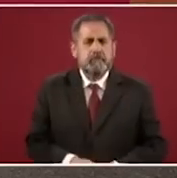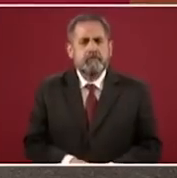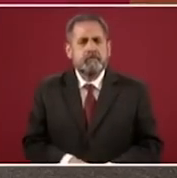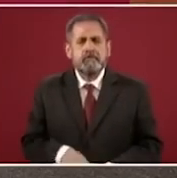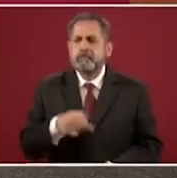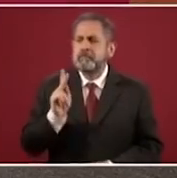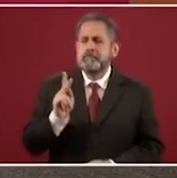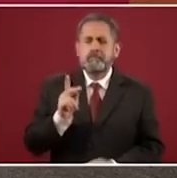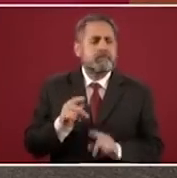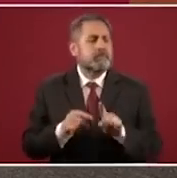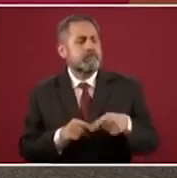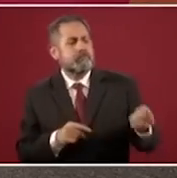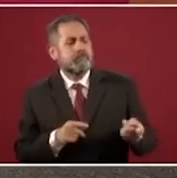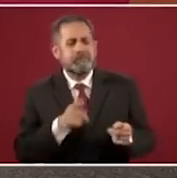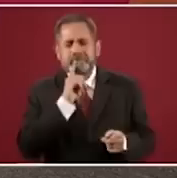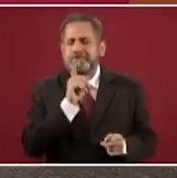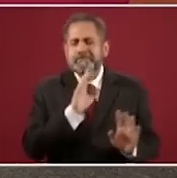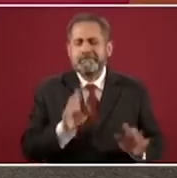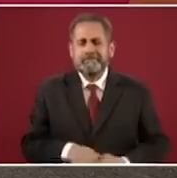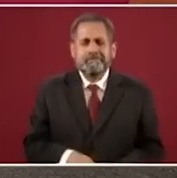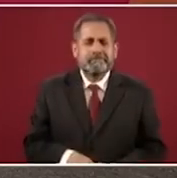Pero no por lo otro, porque